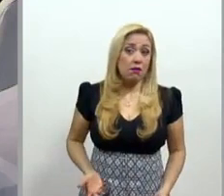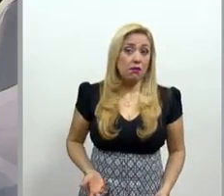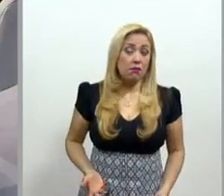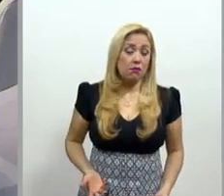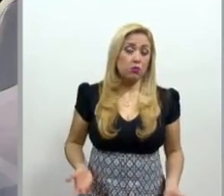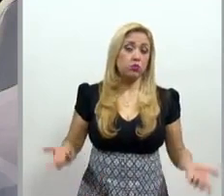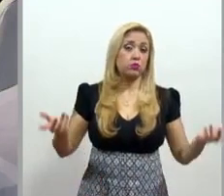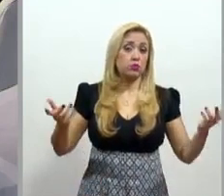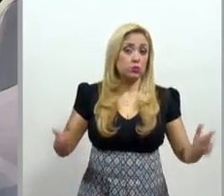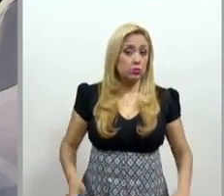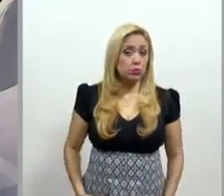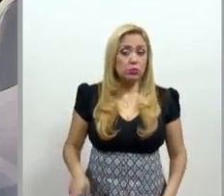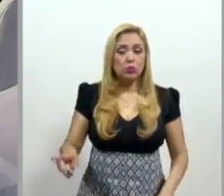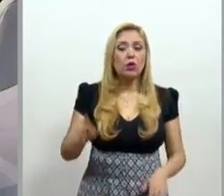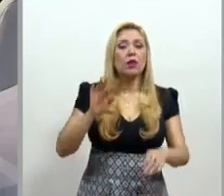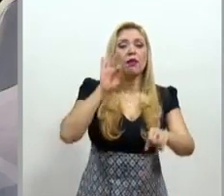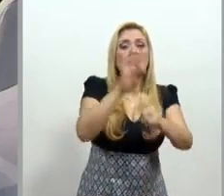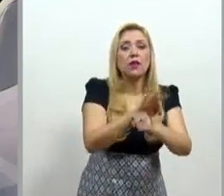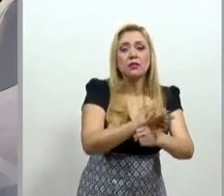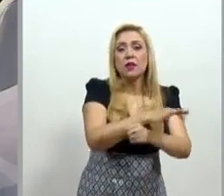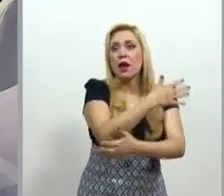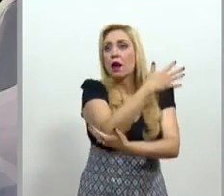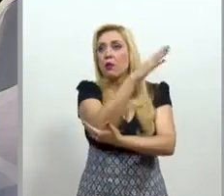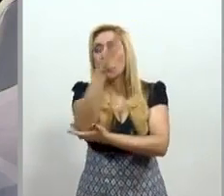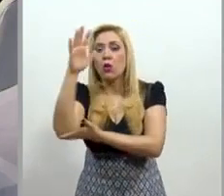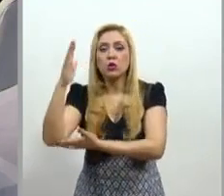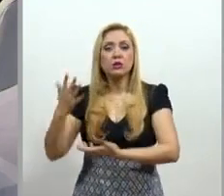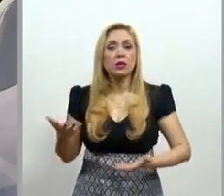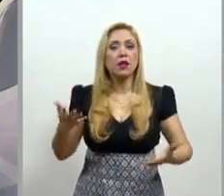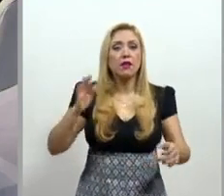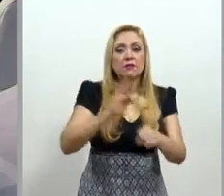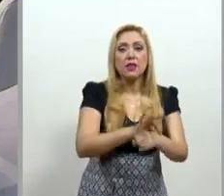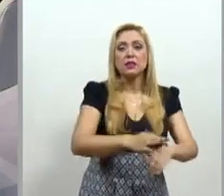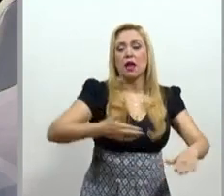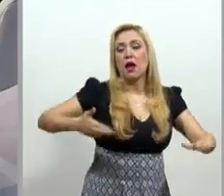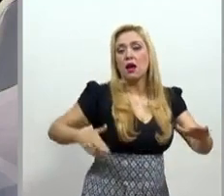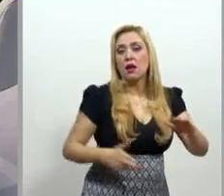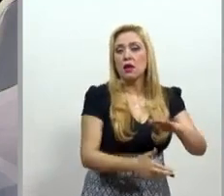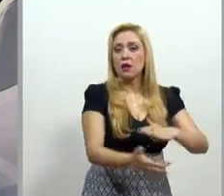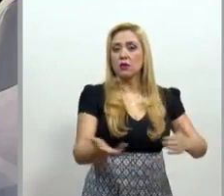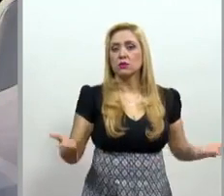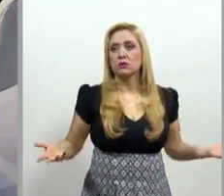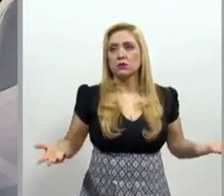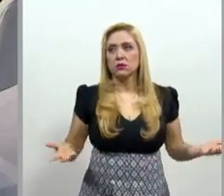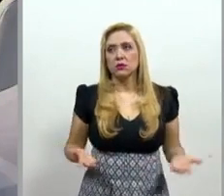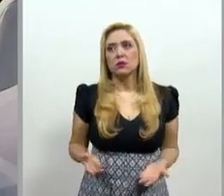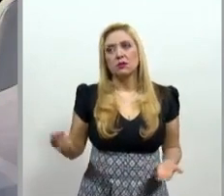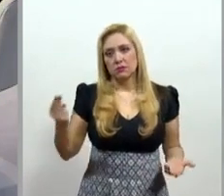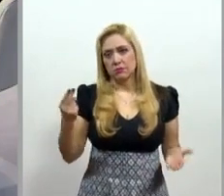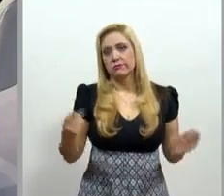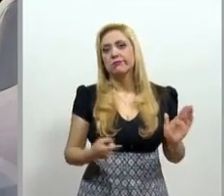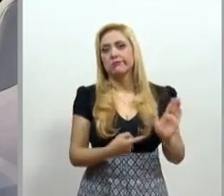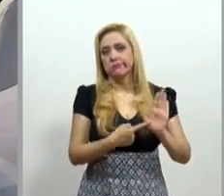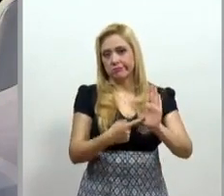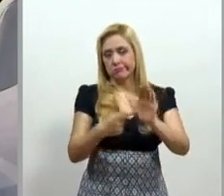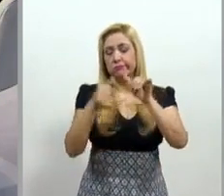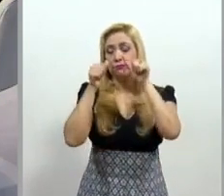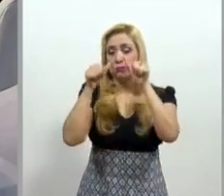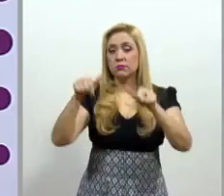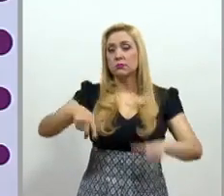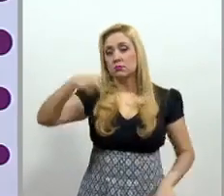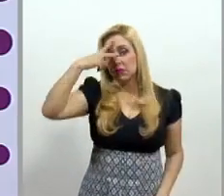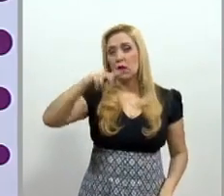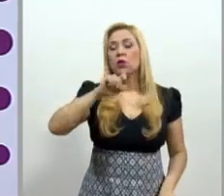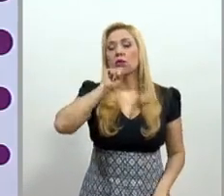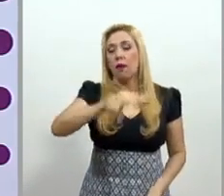temas medioambientales, por lo cual en otra ocasión lo hemos platicado y sí es uno de los temas sobre los que hay que poner mucha atención. En México, como